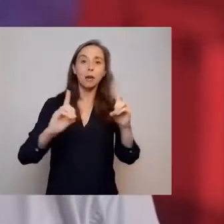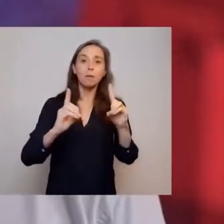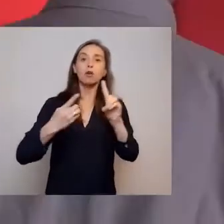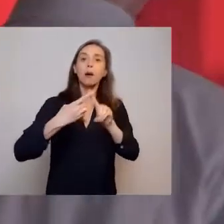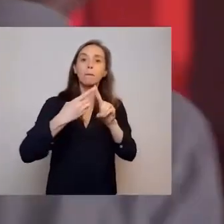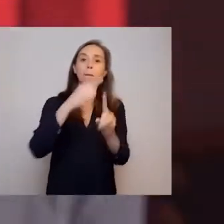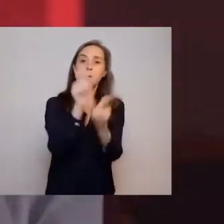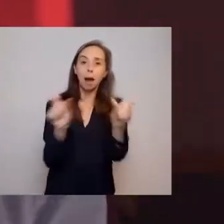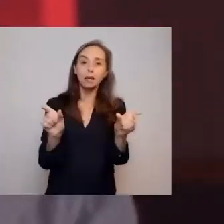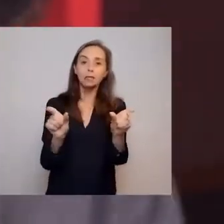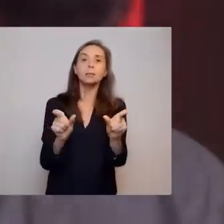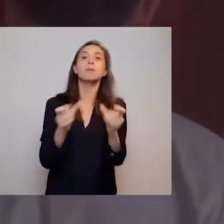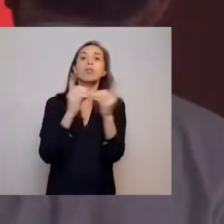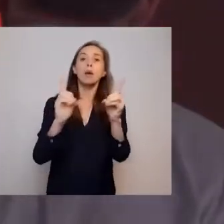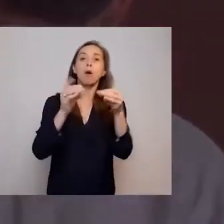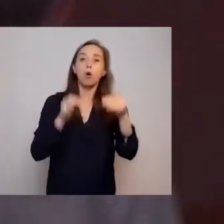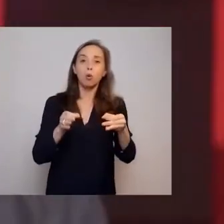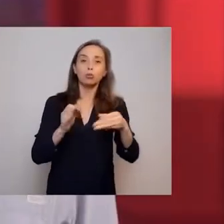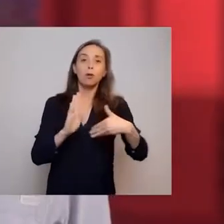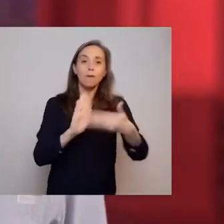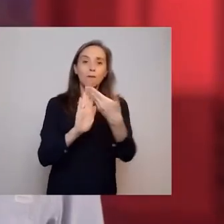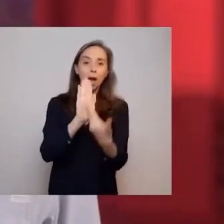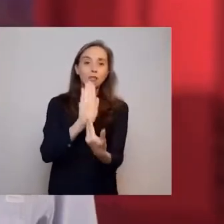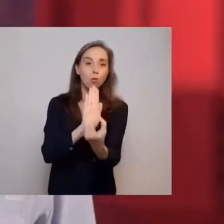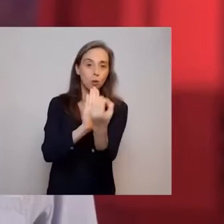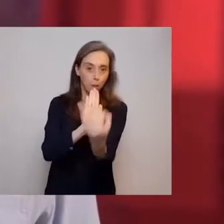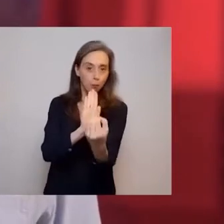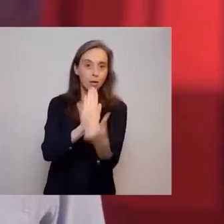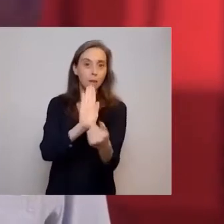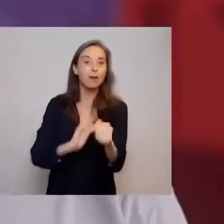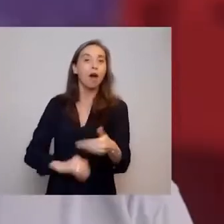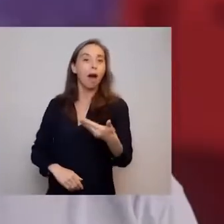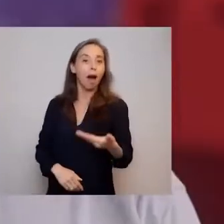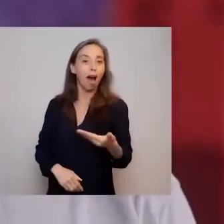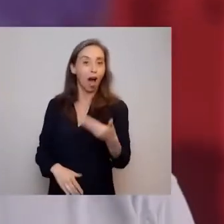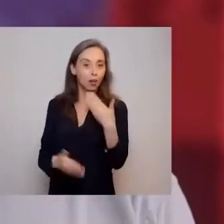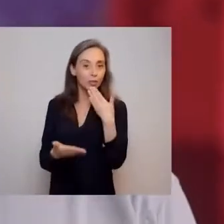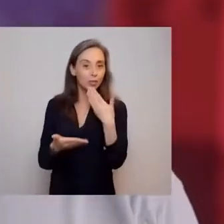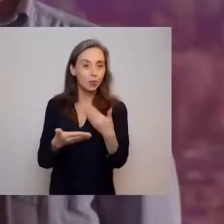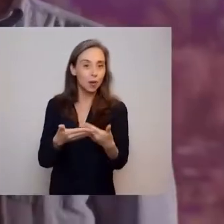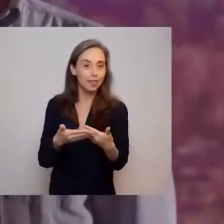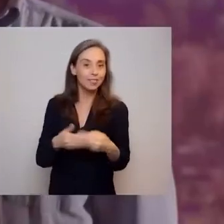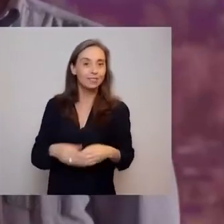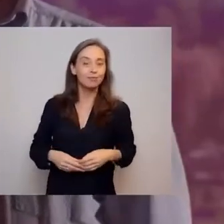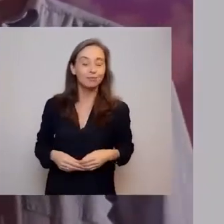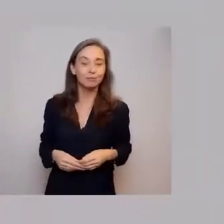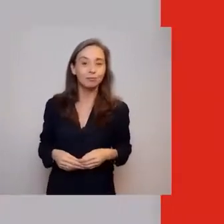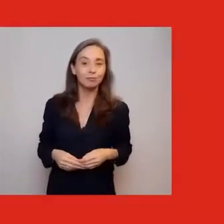una democracia participativa y justa. Será una buena política, ahora es cuando.